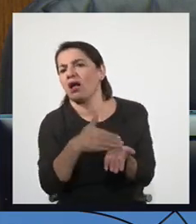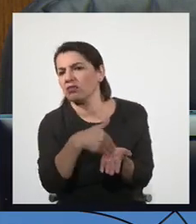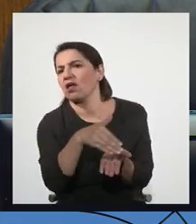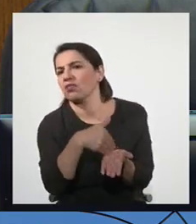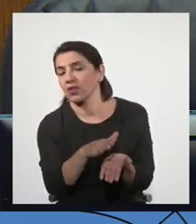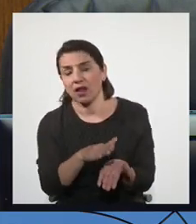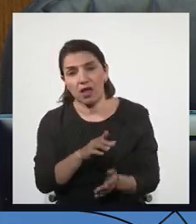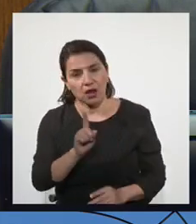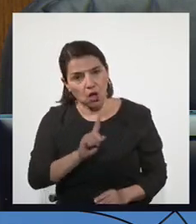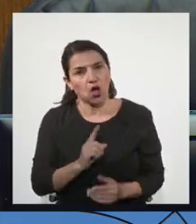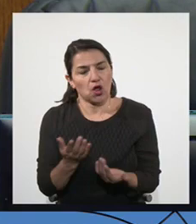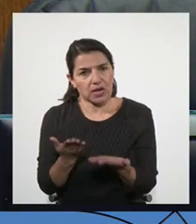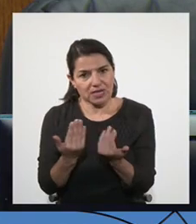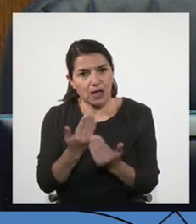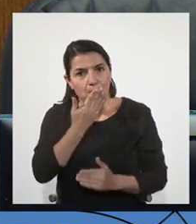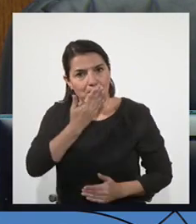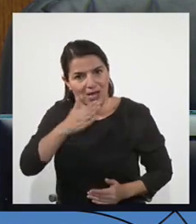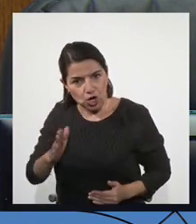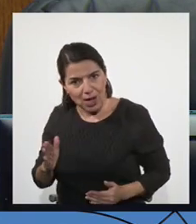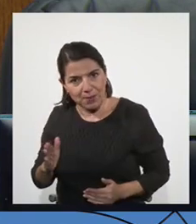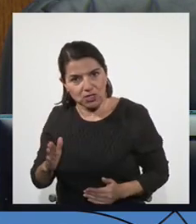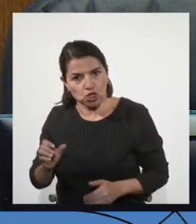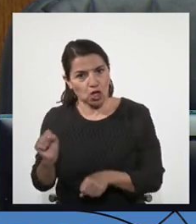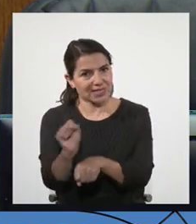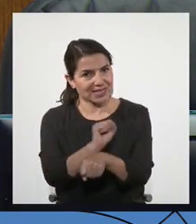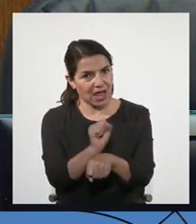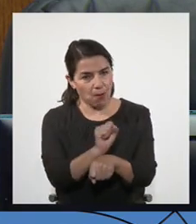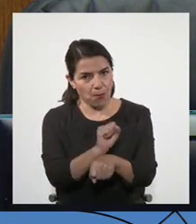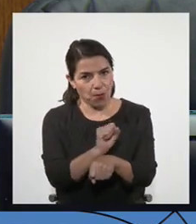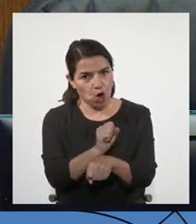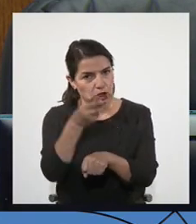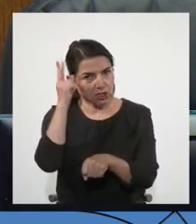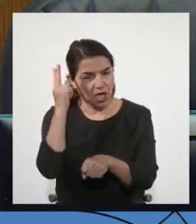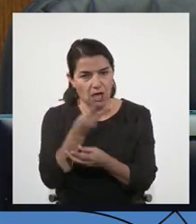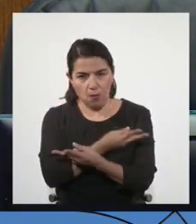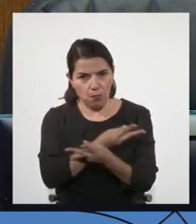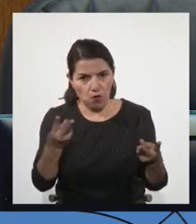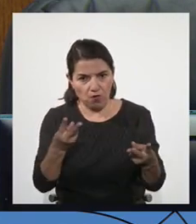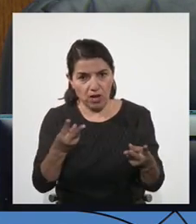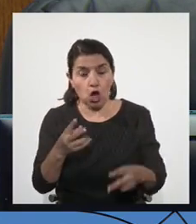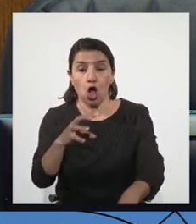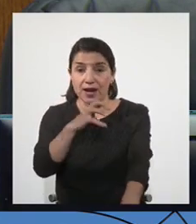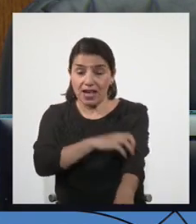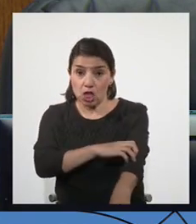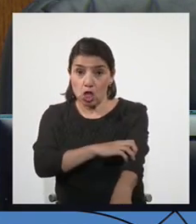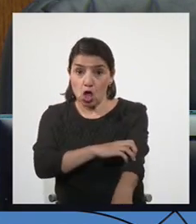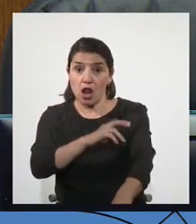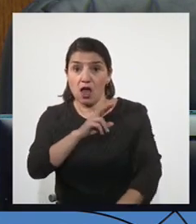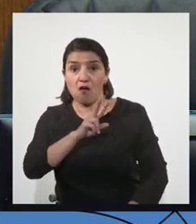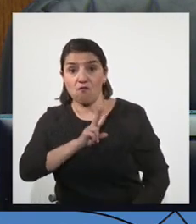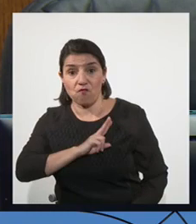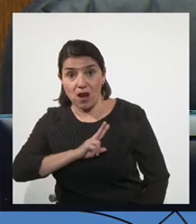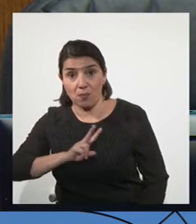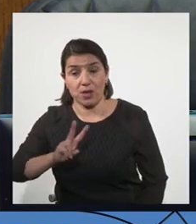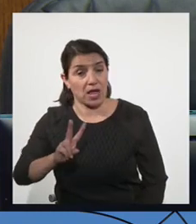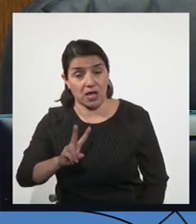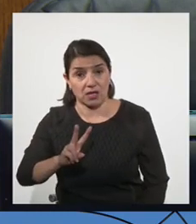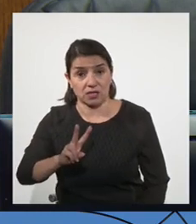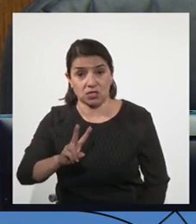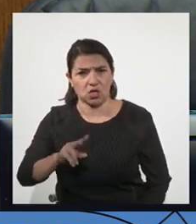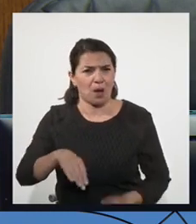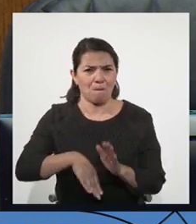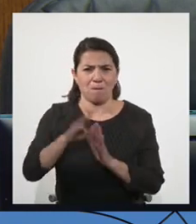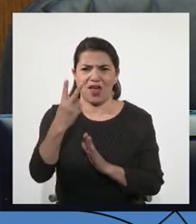requerimos mejoramiento del transporte público. La región de Valparaíso hace más de 10 años que no se hace la licitación, que todavía se